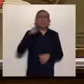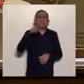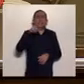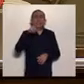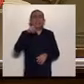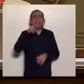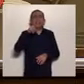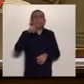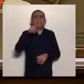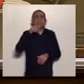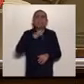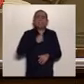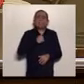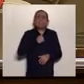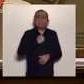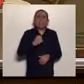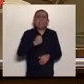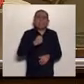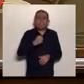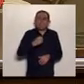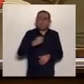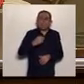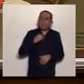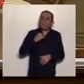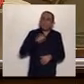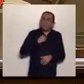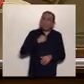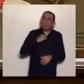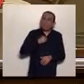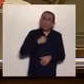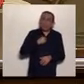Este es el sacramento de nuestra fe.